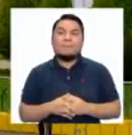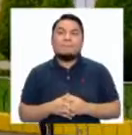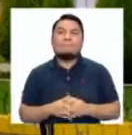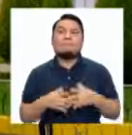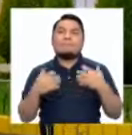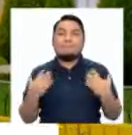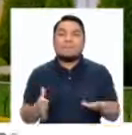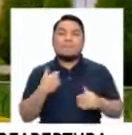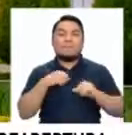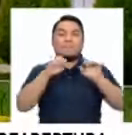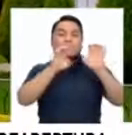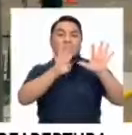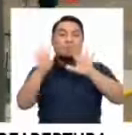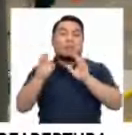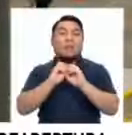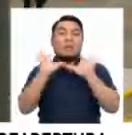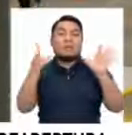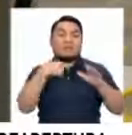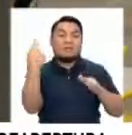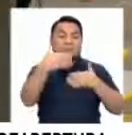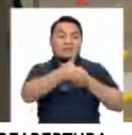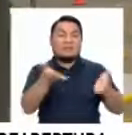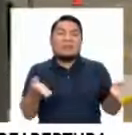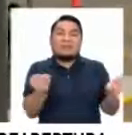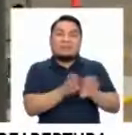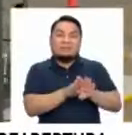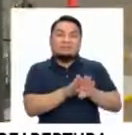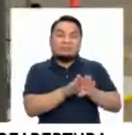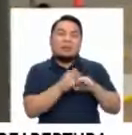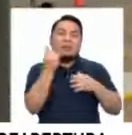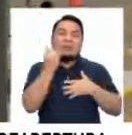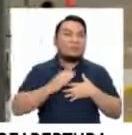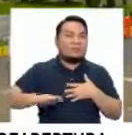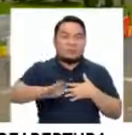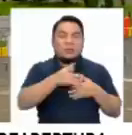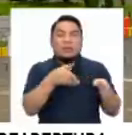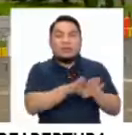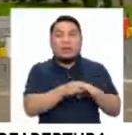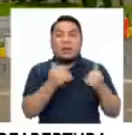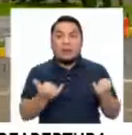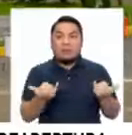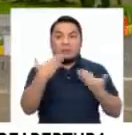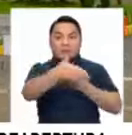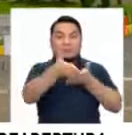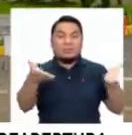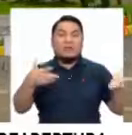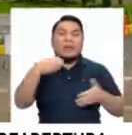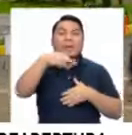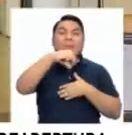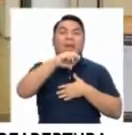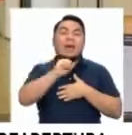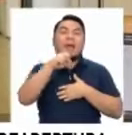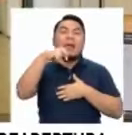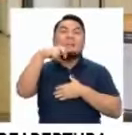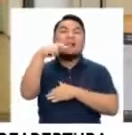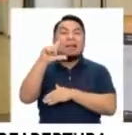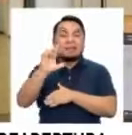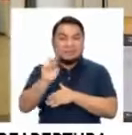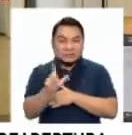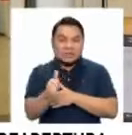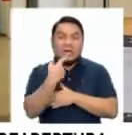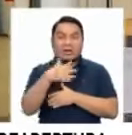Tras pasar 99 días cerrado por el estado de emergencia, el centro comercial Megaplaza volvió a abrir sus